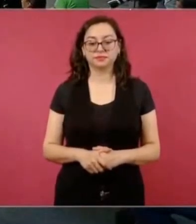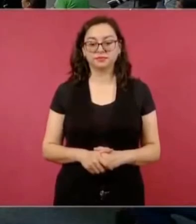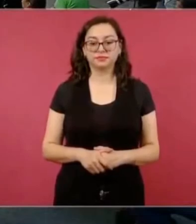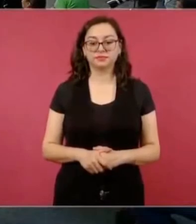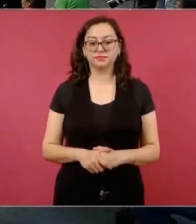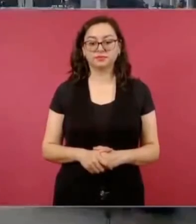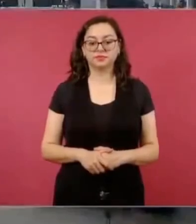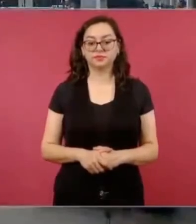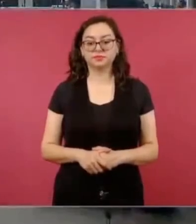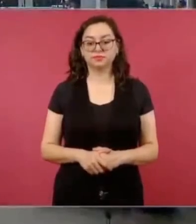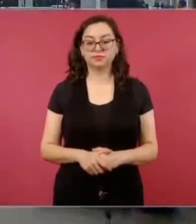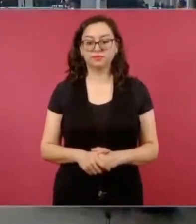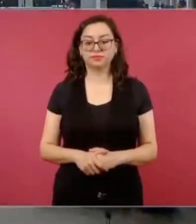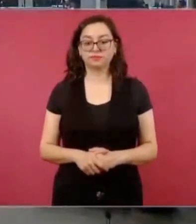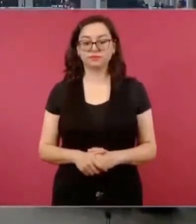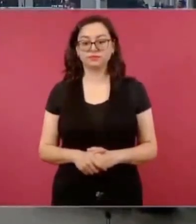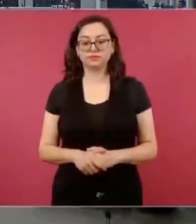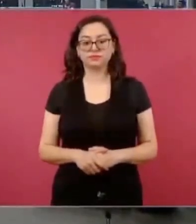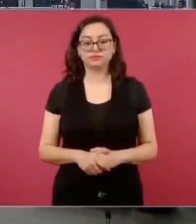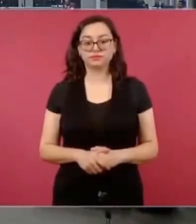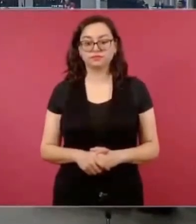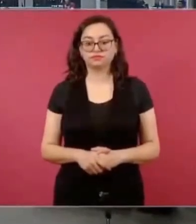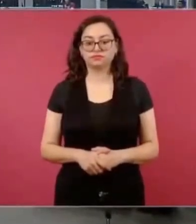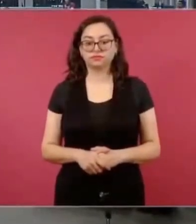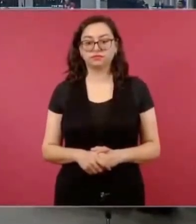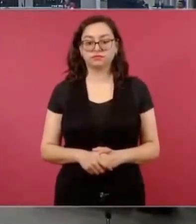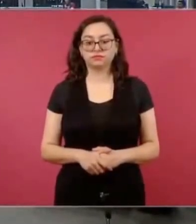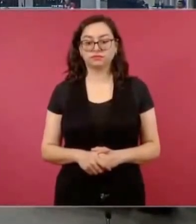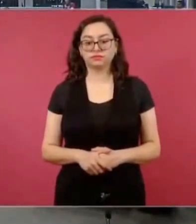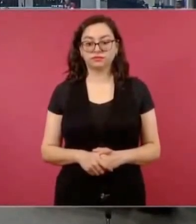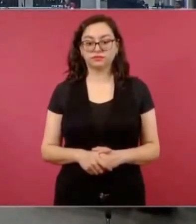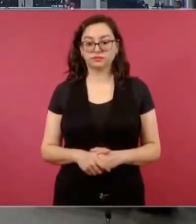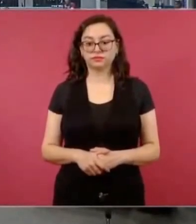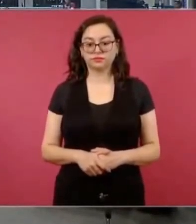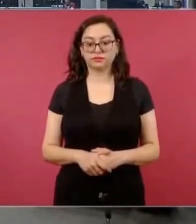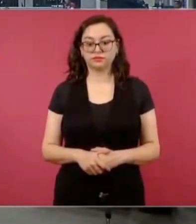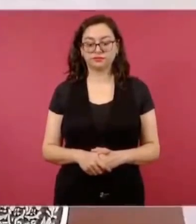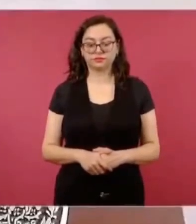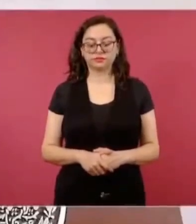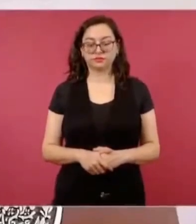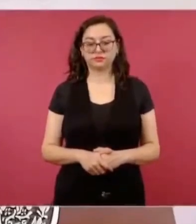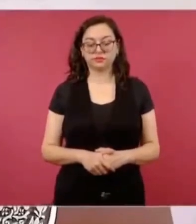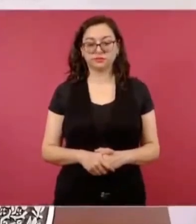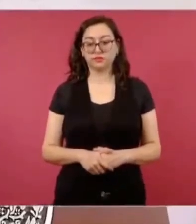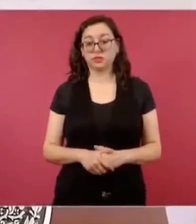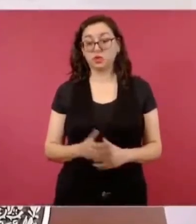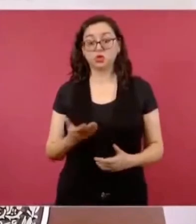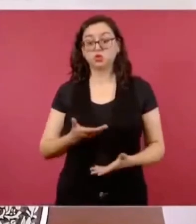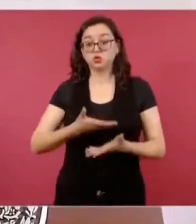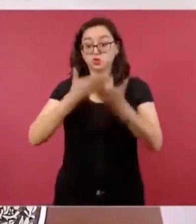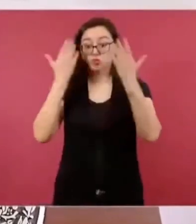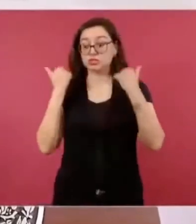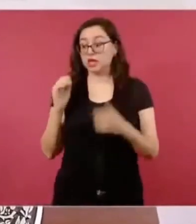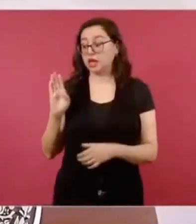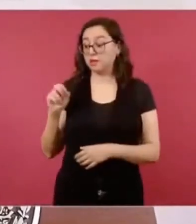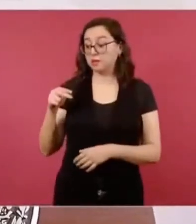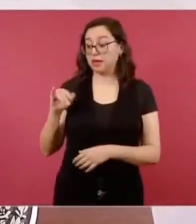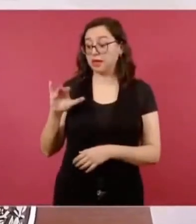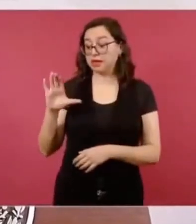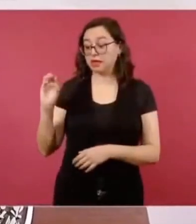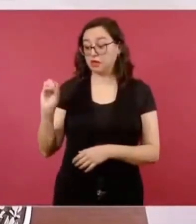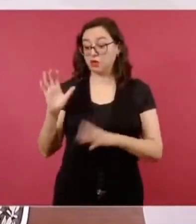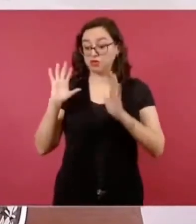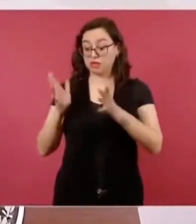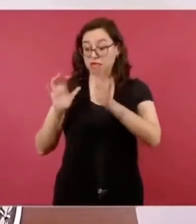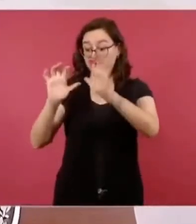O sea, no lo han hecho, o a lo mejor sí, no sé, de manera formal, con un